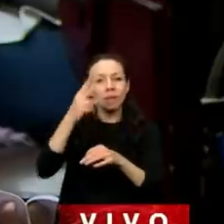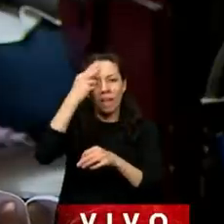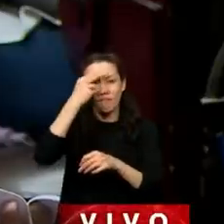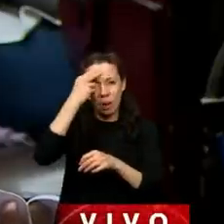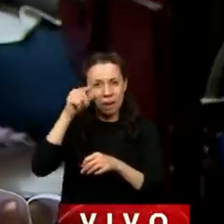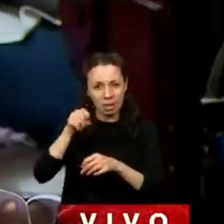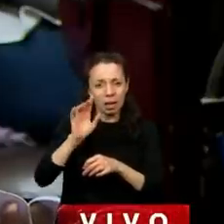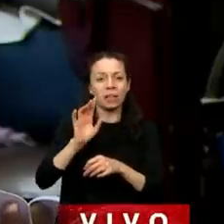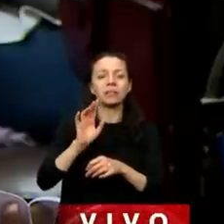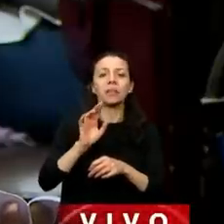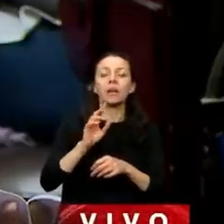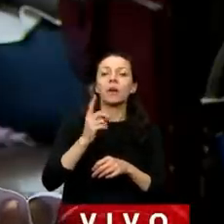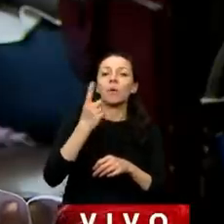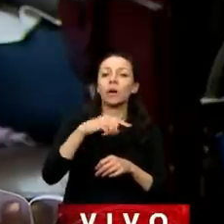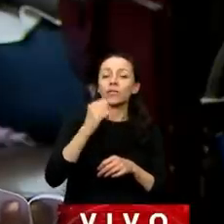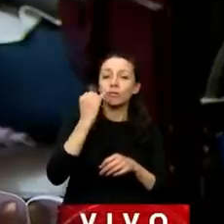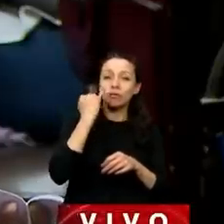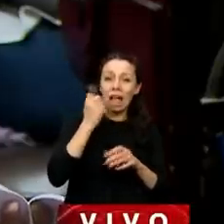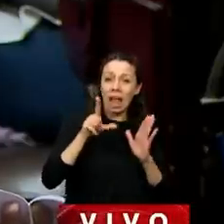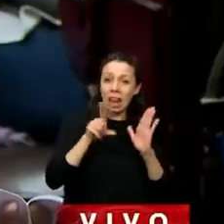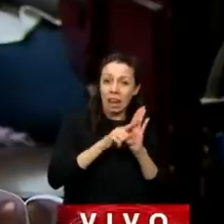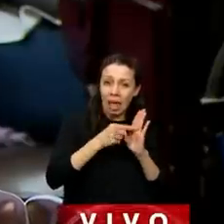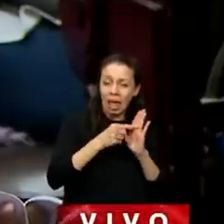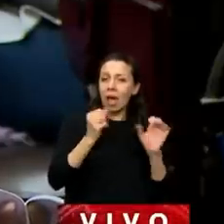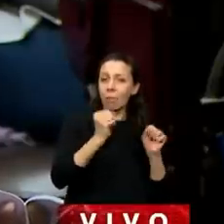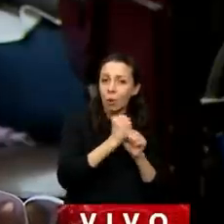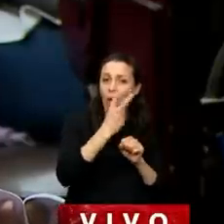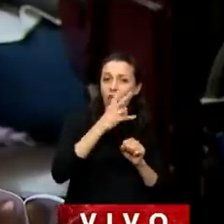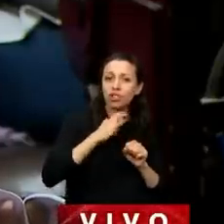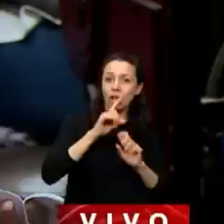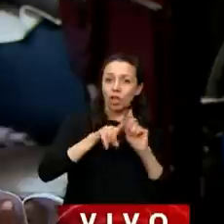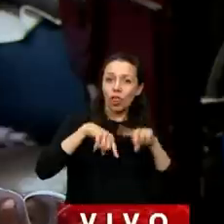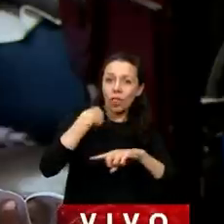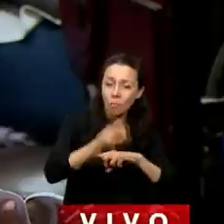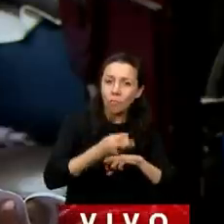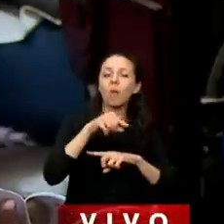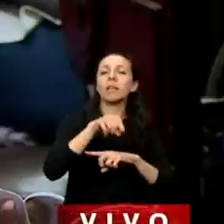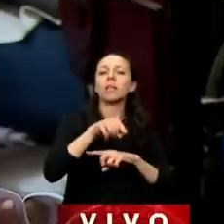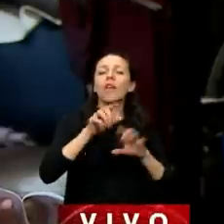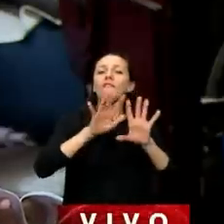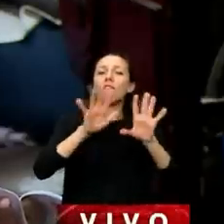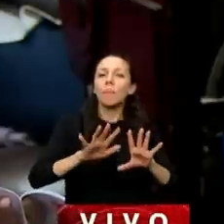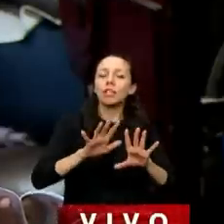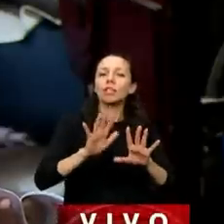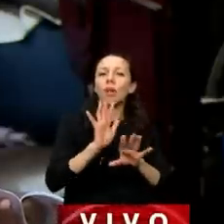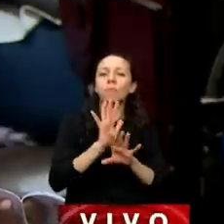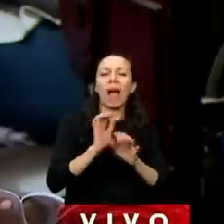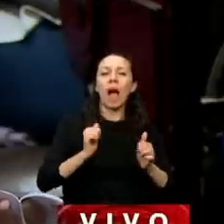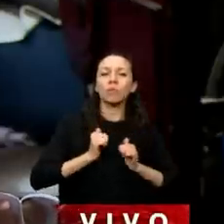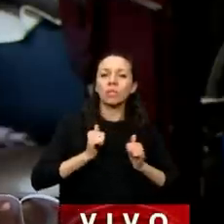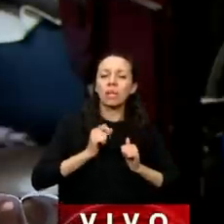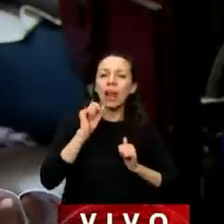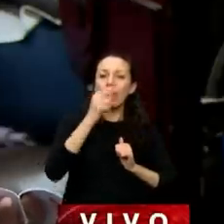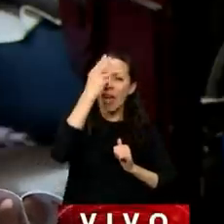los 2 años de promulgada la presente ley, se discontinúa la formación en auxiliar de